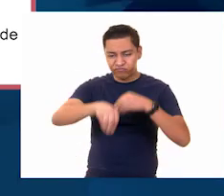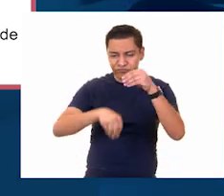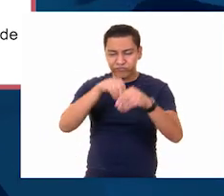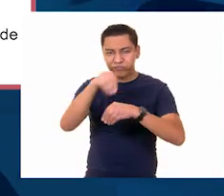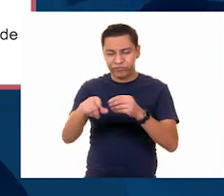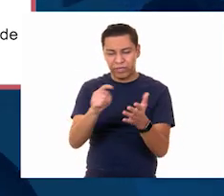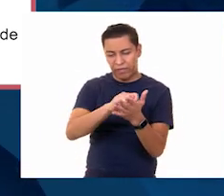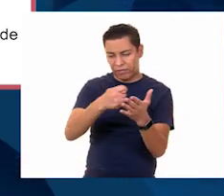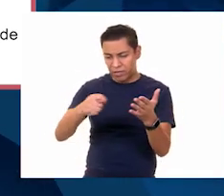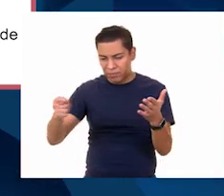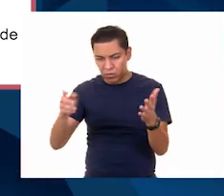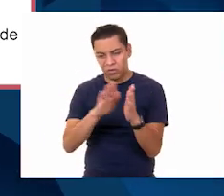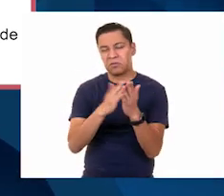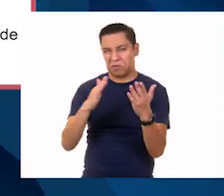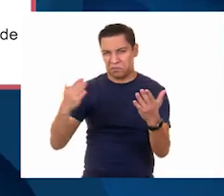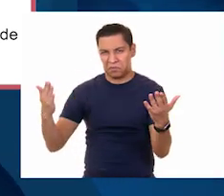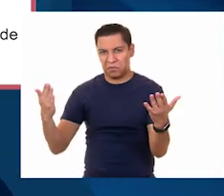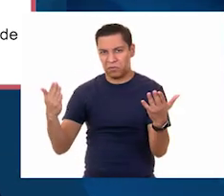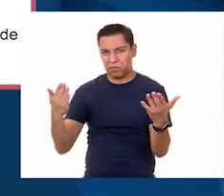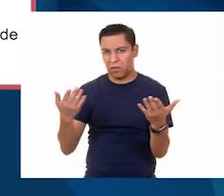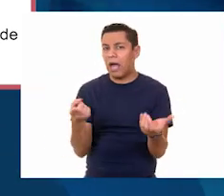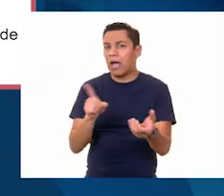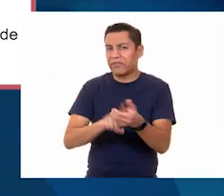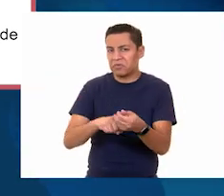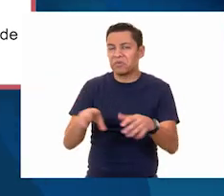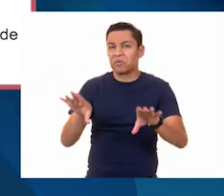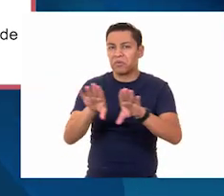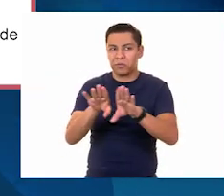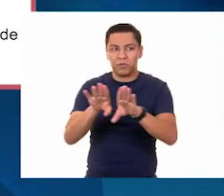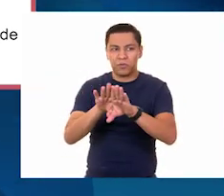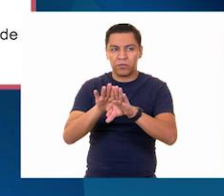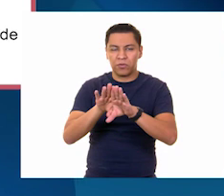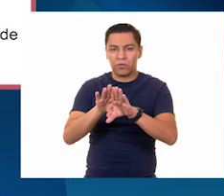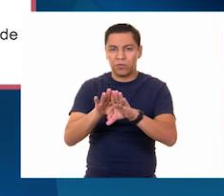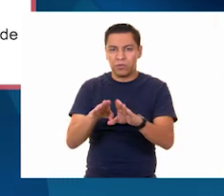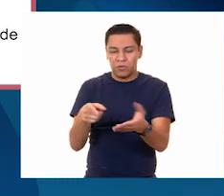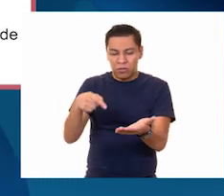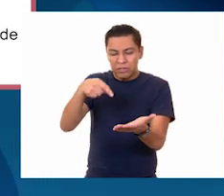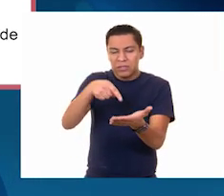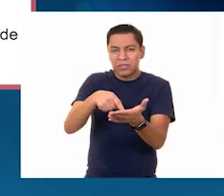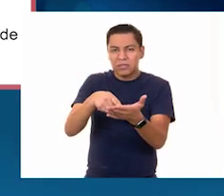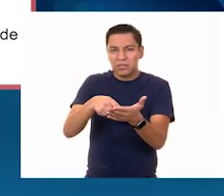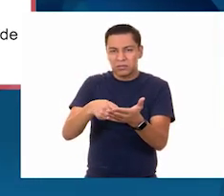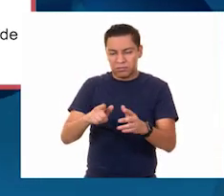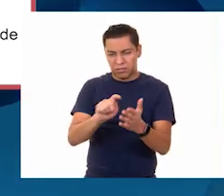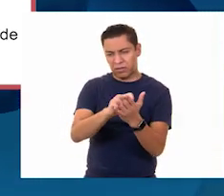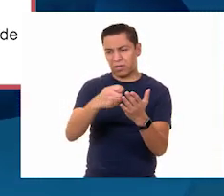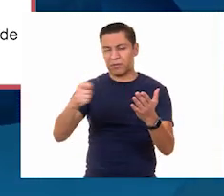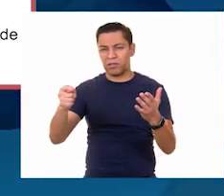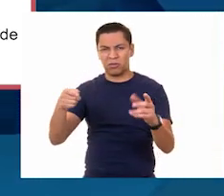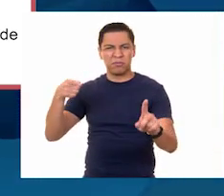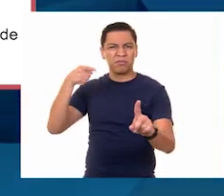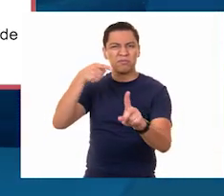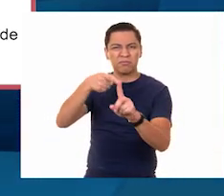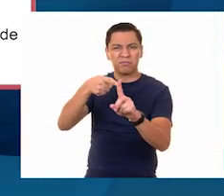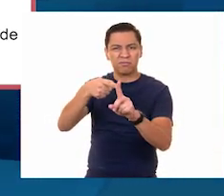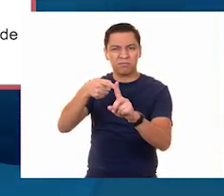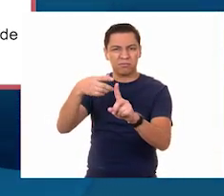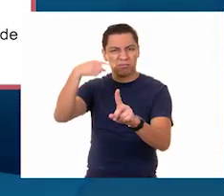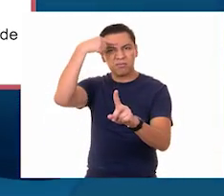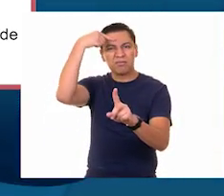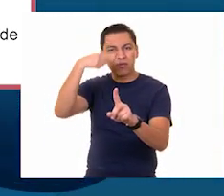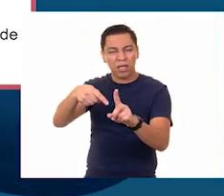se presenta el contenido? ¿Es posible reconocer quién habla y a quién? ¿Cómo se acomodan las partes